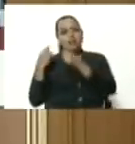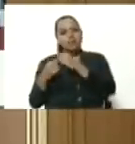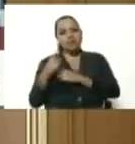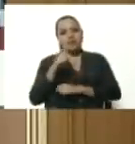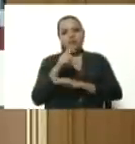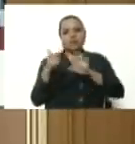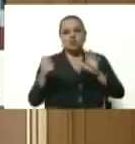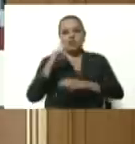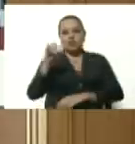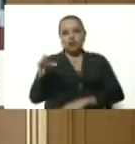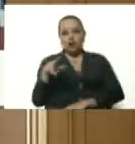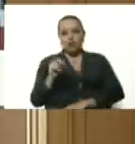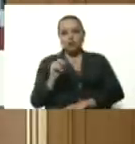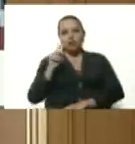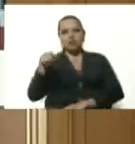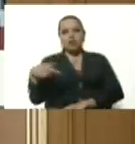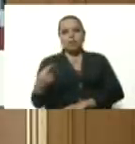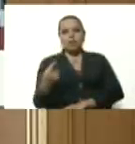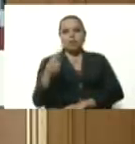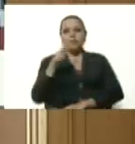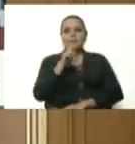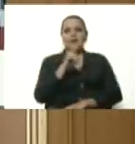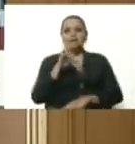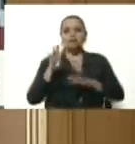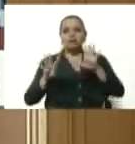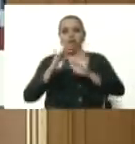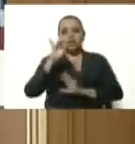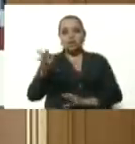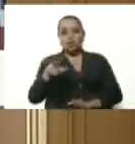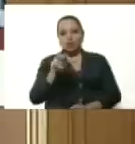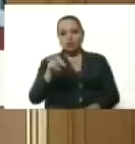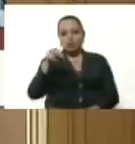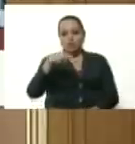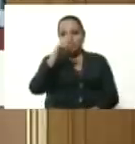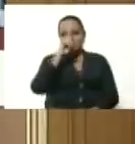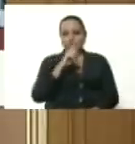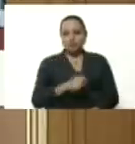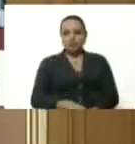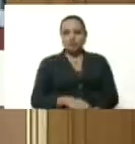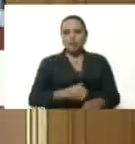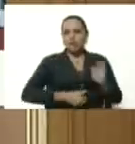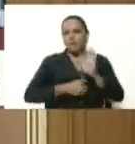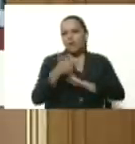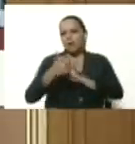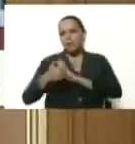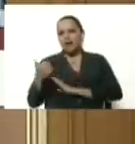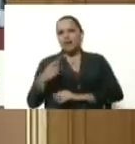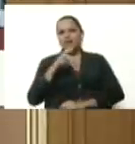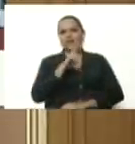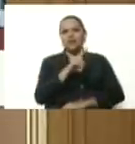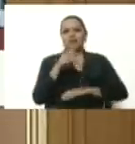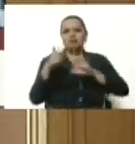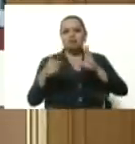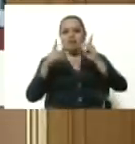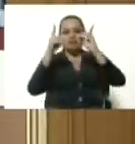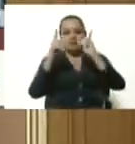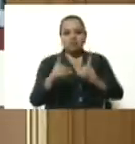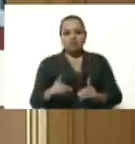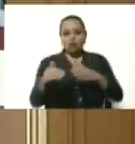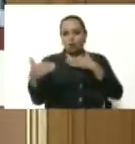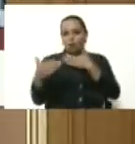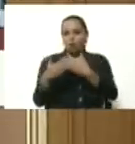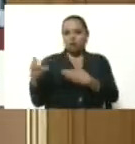el 29 de junio del año en curso. Lo que suma 26 decisiones